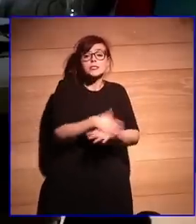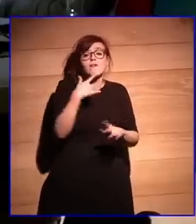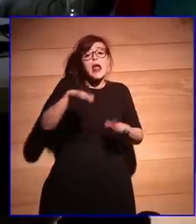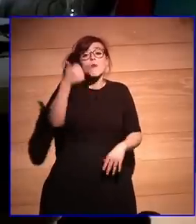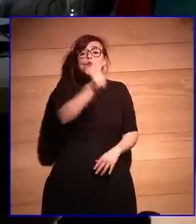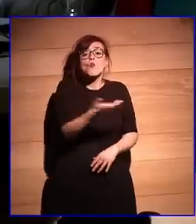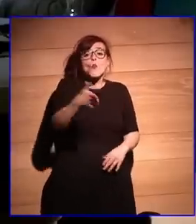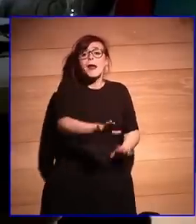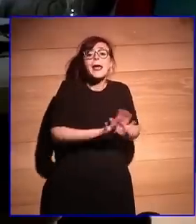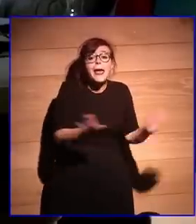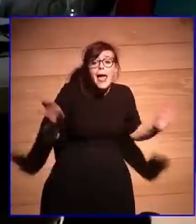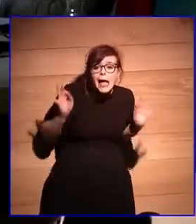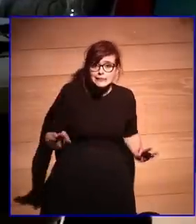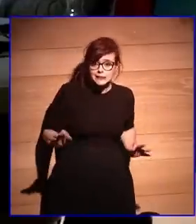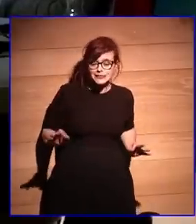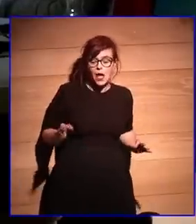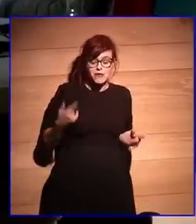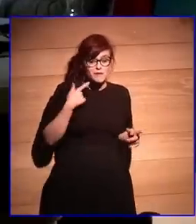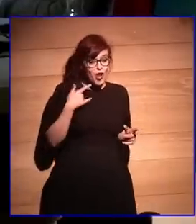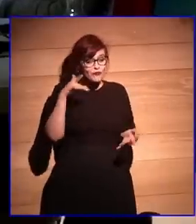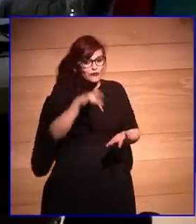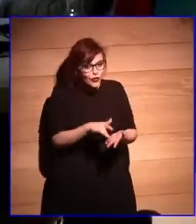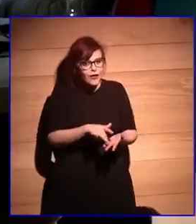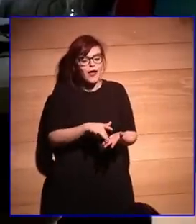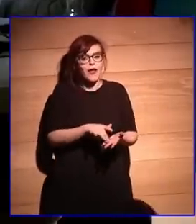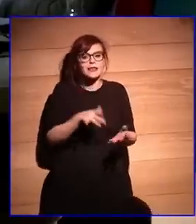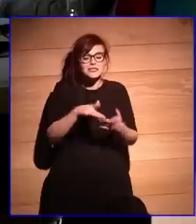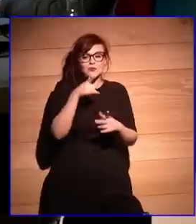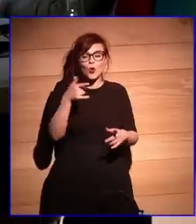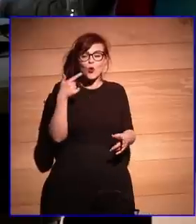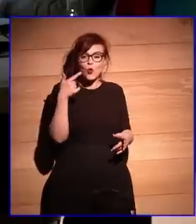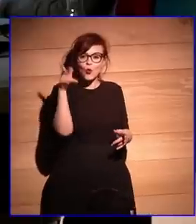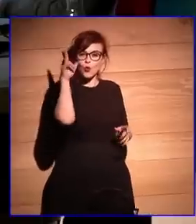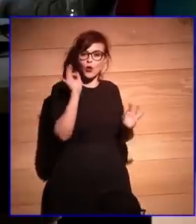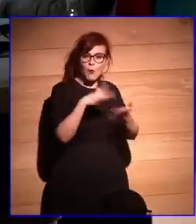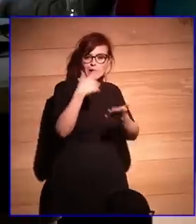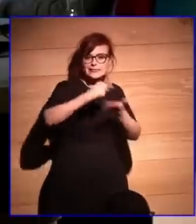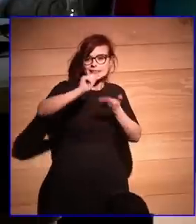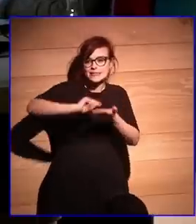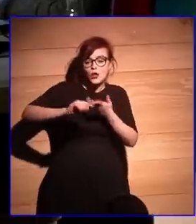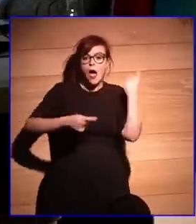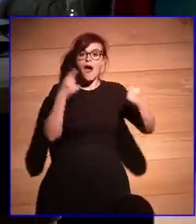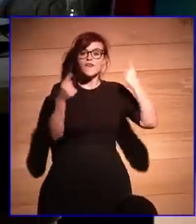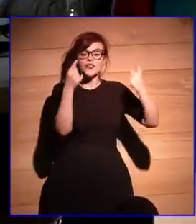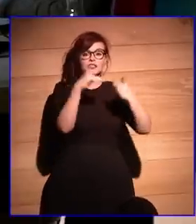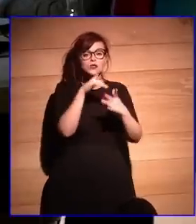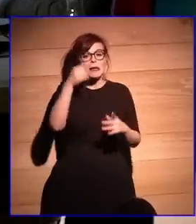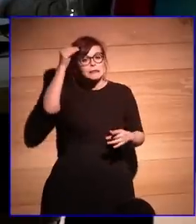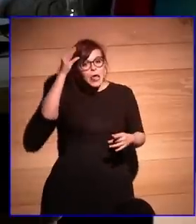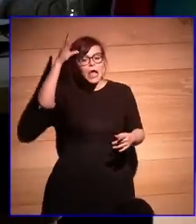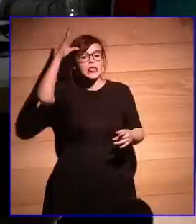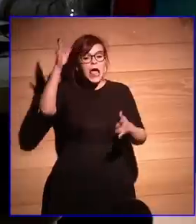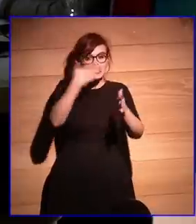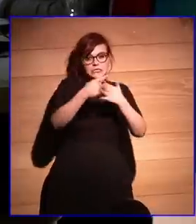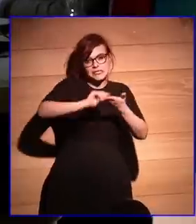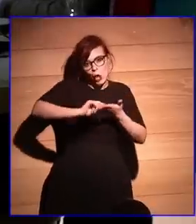chico. Pero claro, es producto también de esta sofisticación, insisto, de la escritura, que muchas veces no habla tanto de la inteligencia del